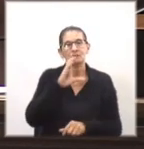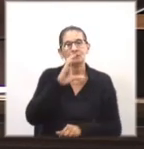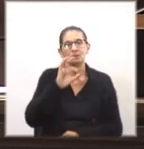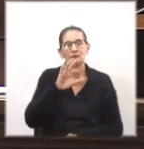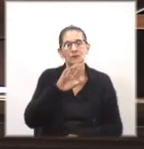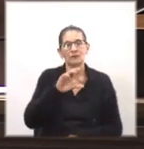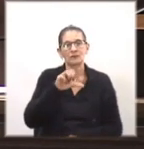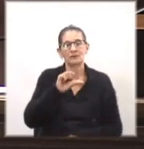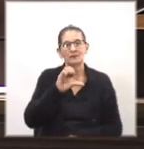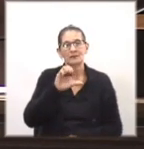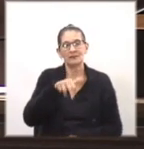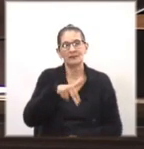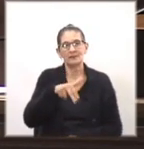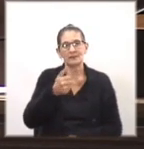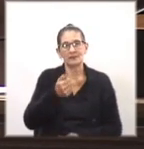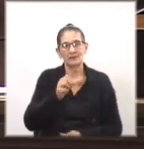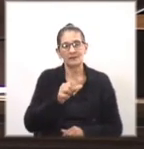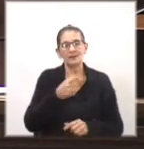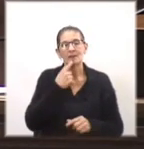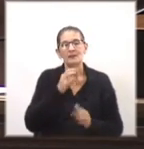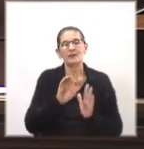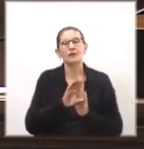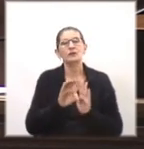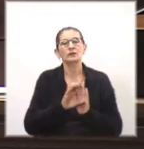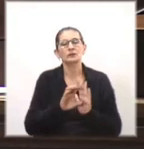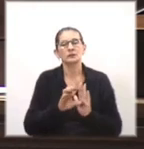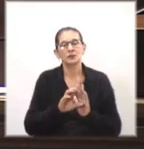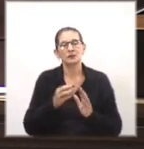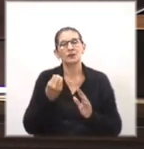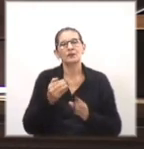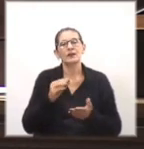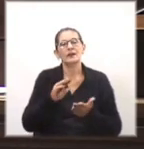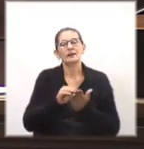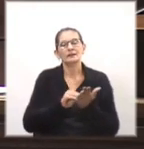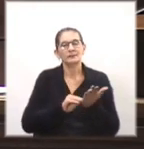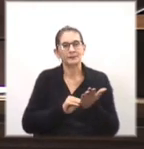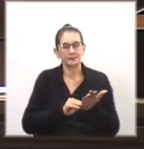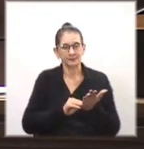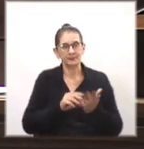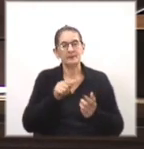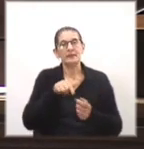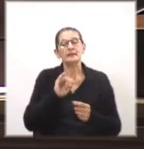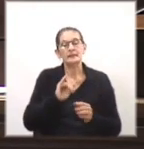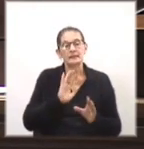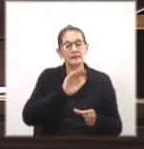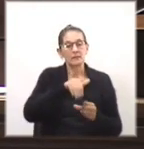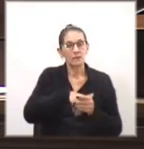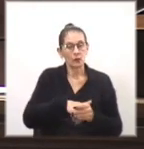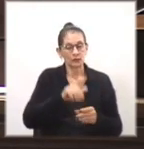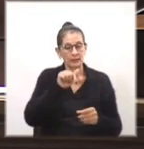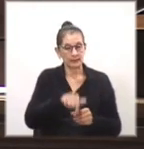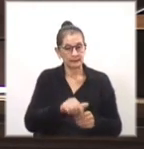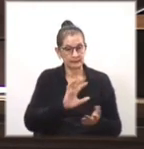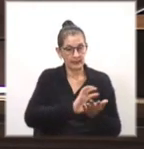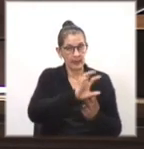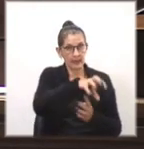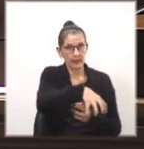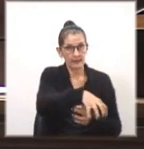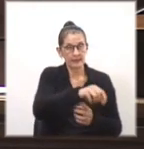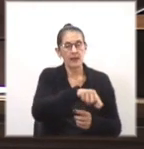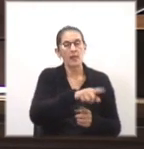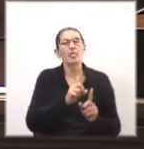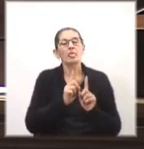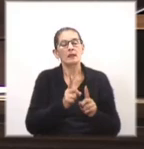acerca de la inconstitucionalidad de la agencia reguladora. Entendemos que de votarse la creación de esta agencia debe contar